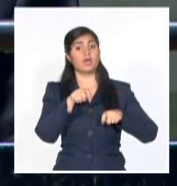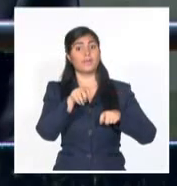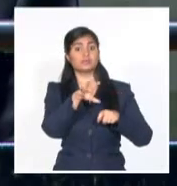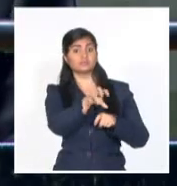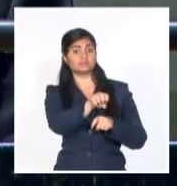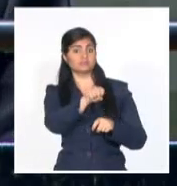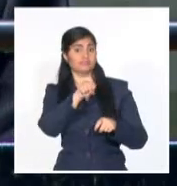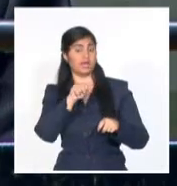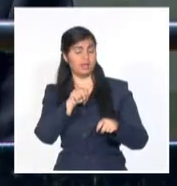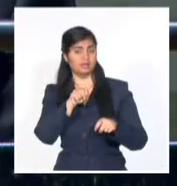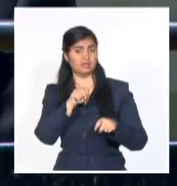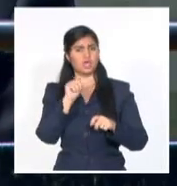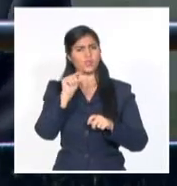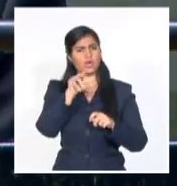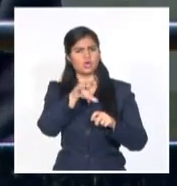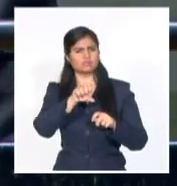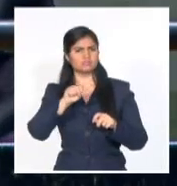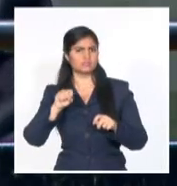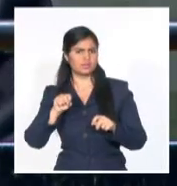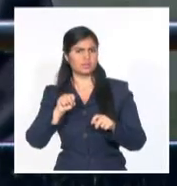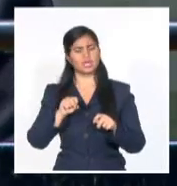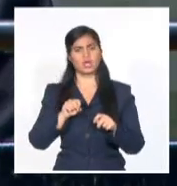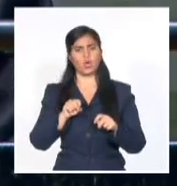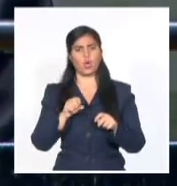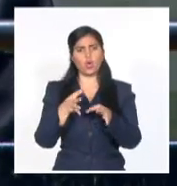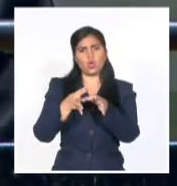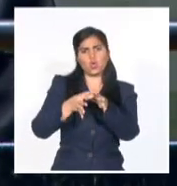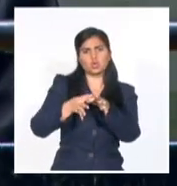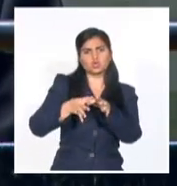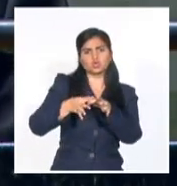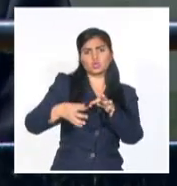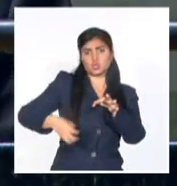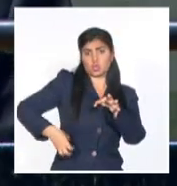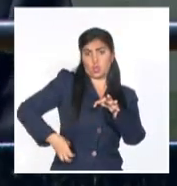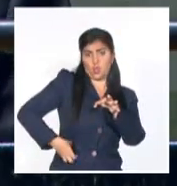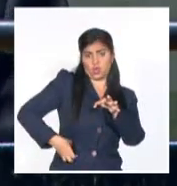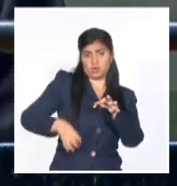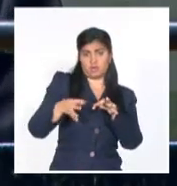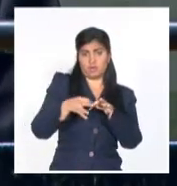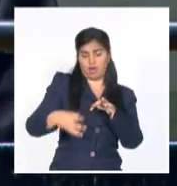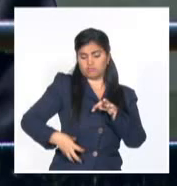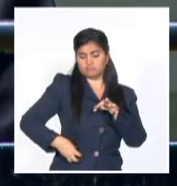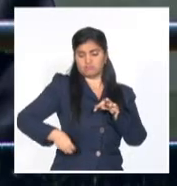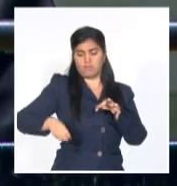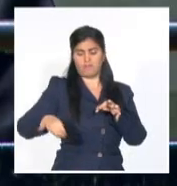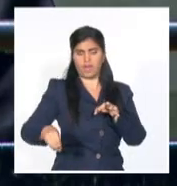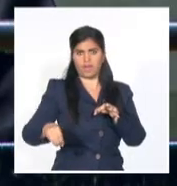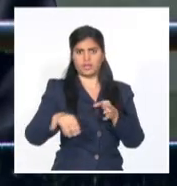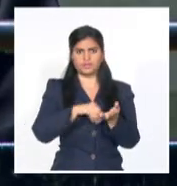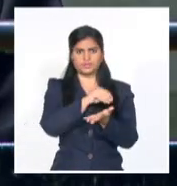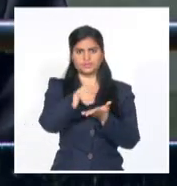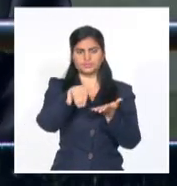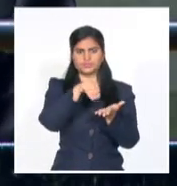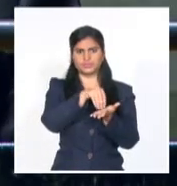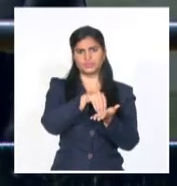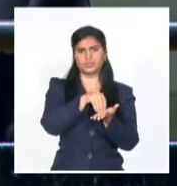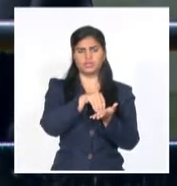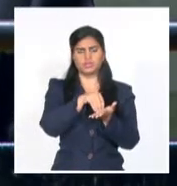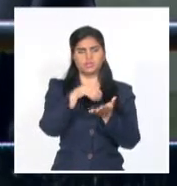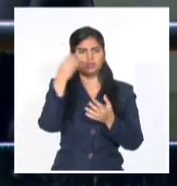extraerle parcialmente un tumor de grado 4 alojado en el área